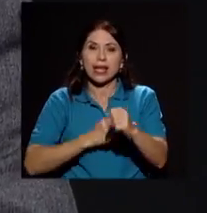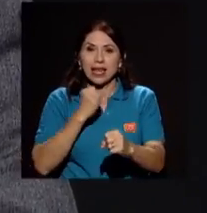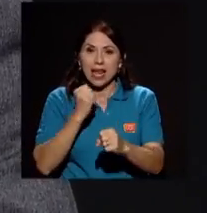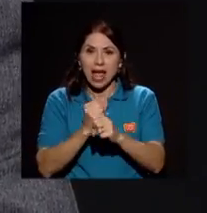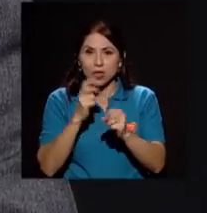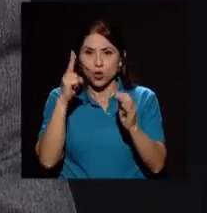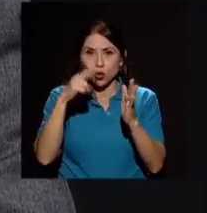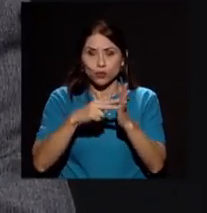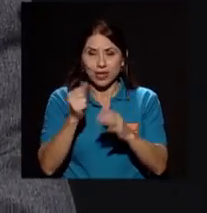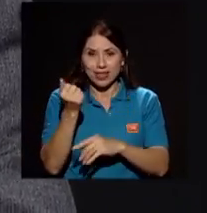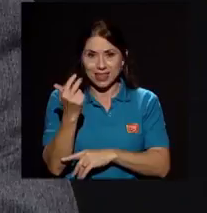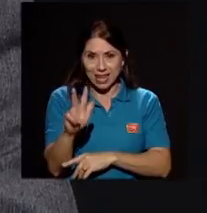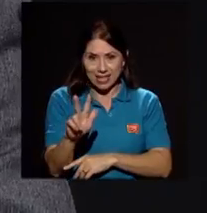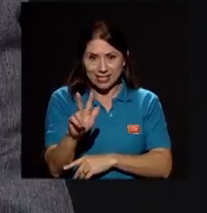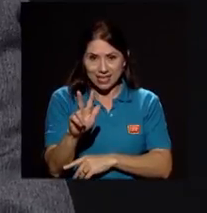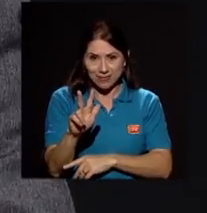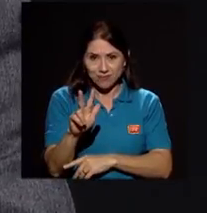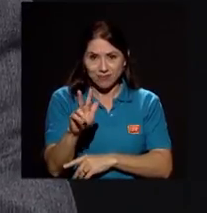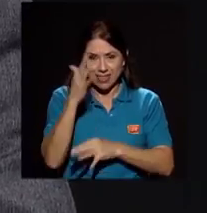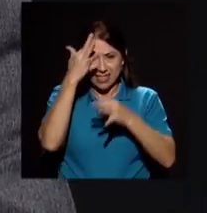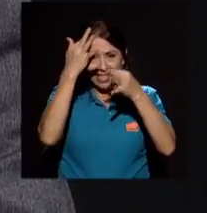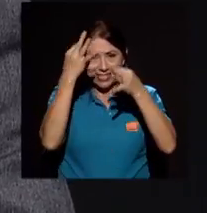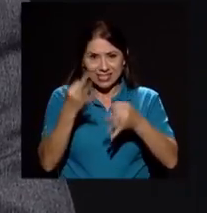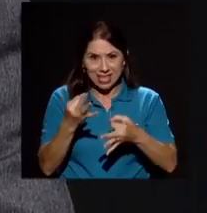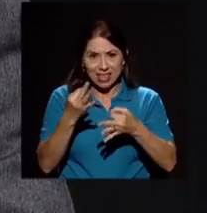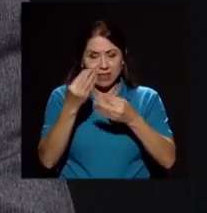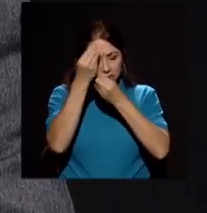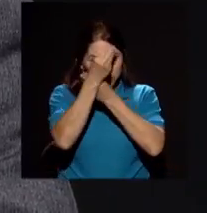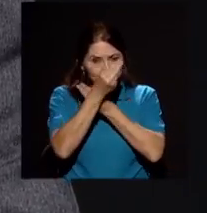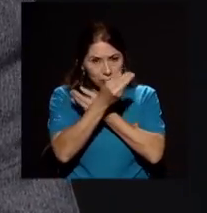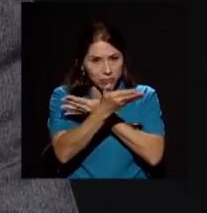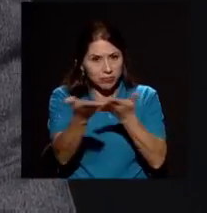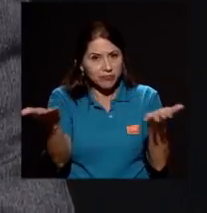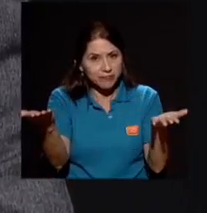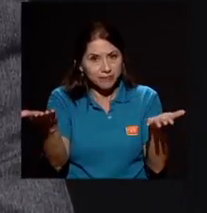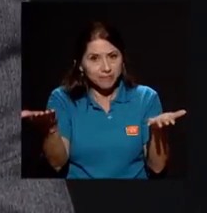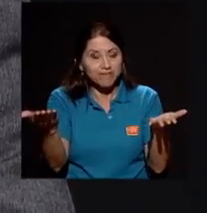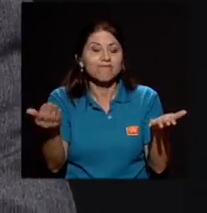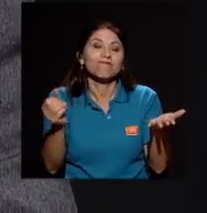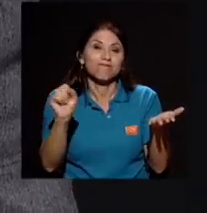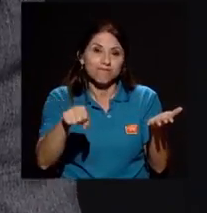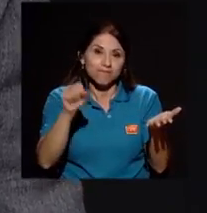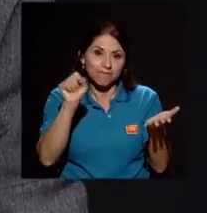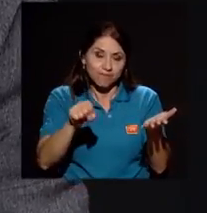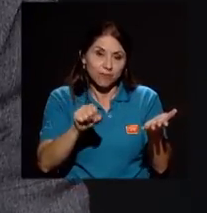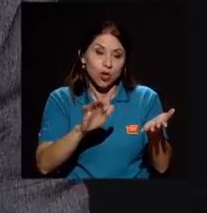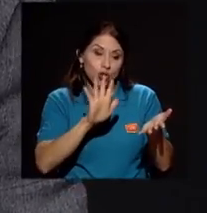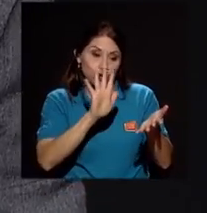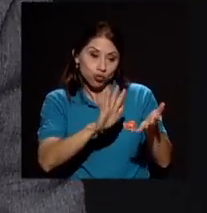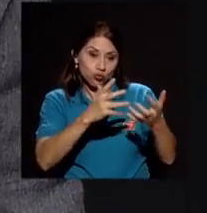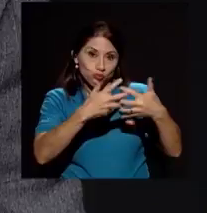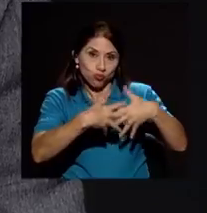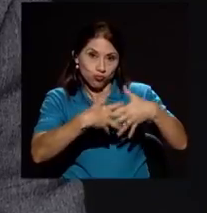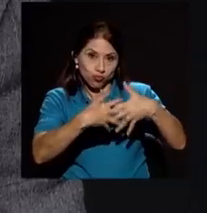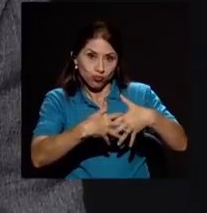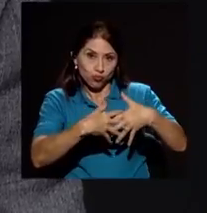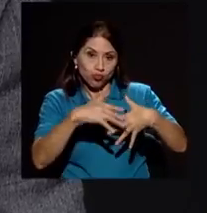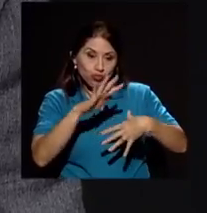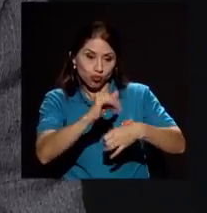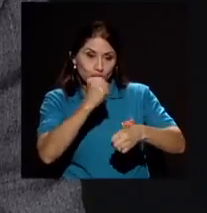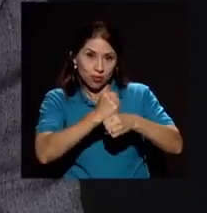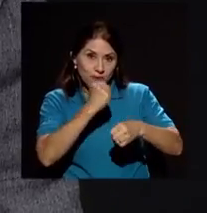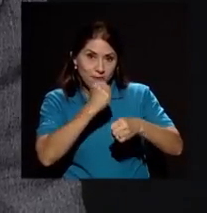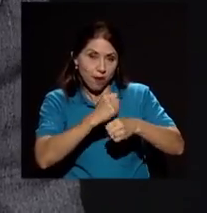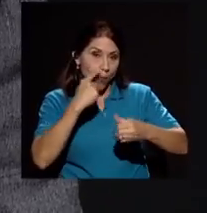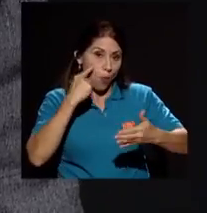2013 anunciar de que efectivamente traslada la operación de prueba